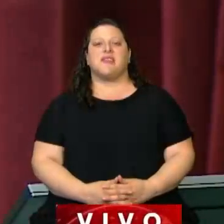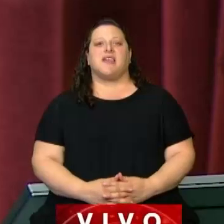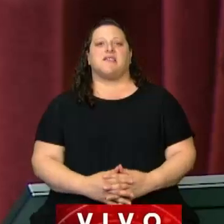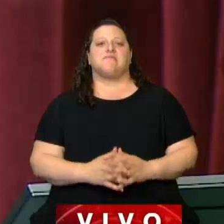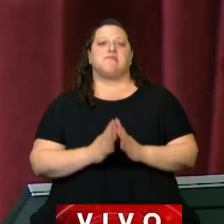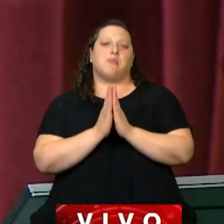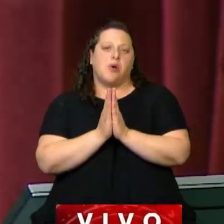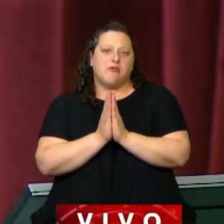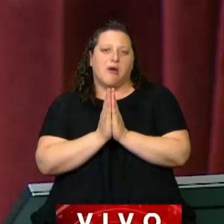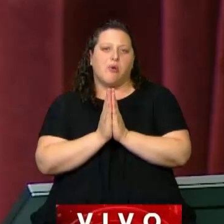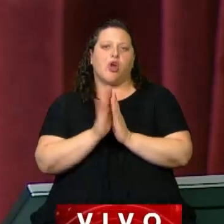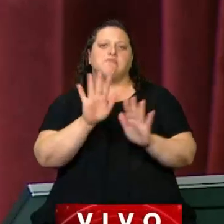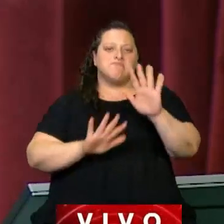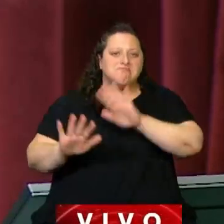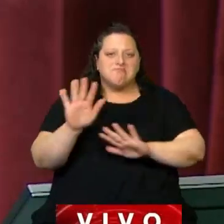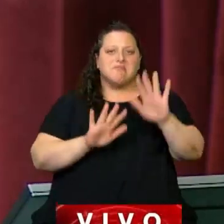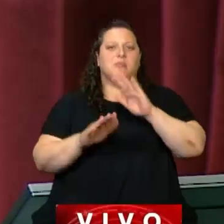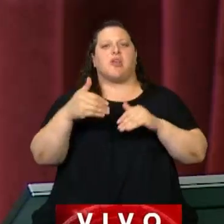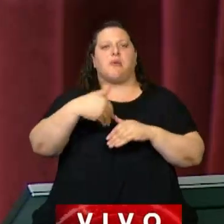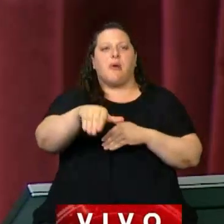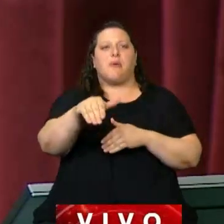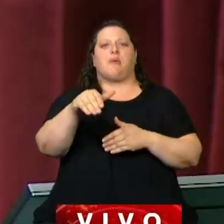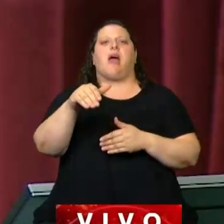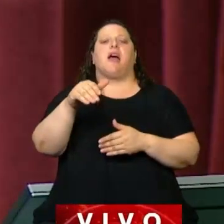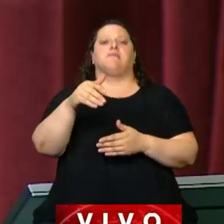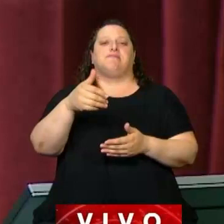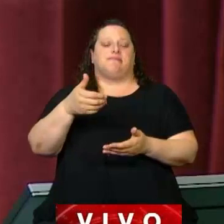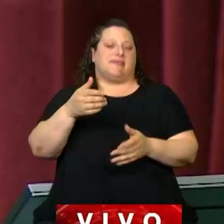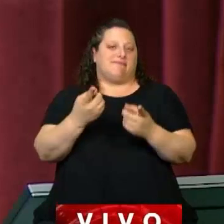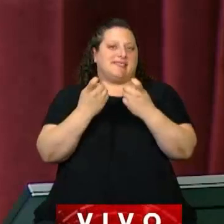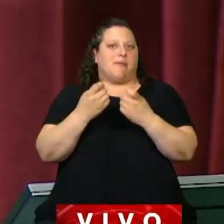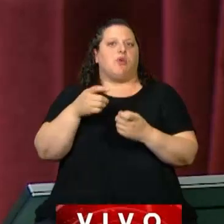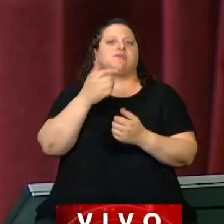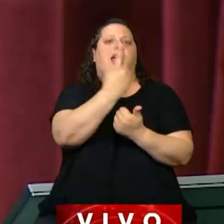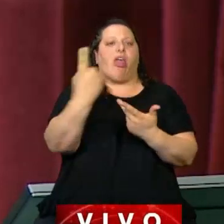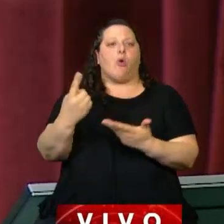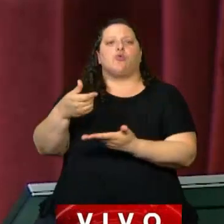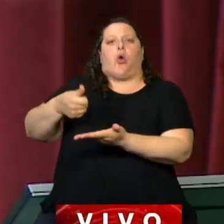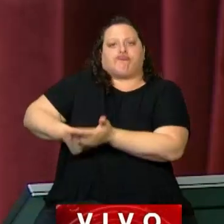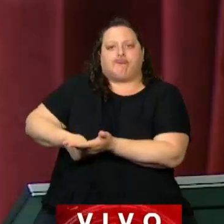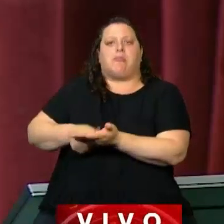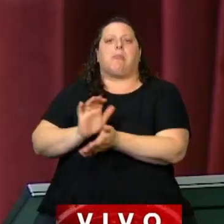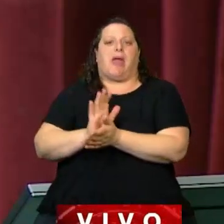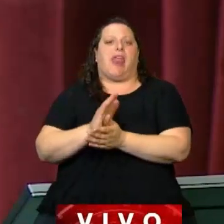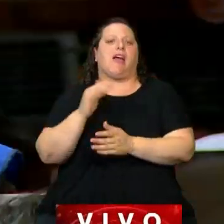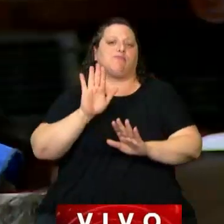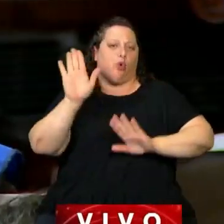para poder dar después comienzo a la votación. En uso de la palabra, el diputado Eduardo Valdés.